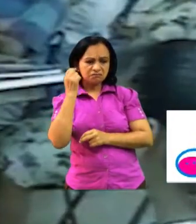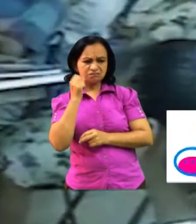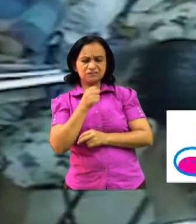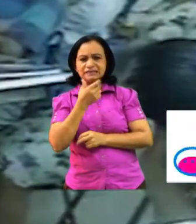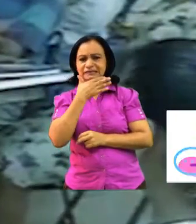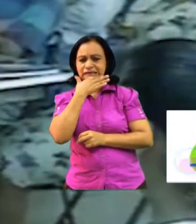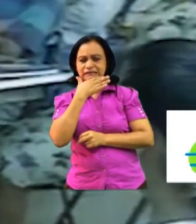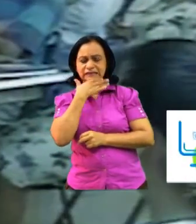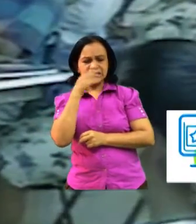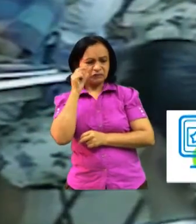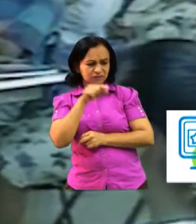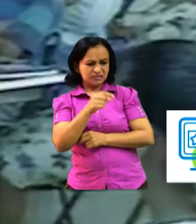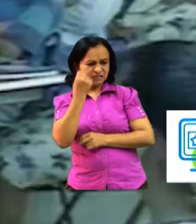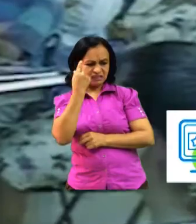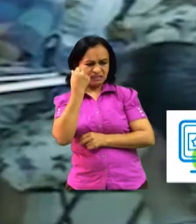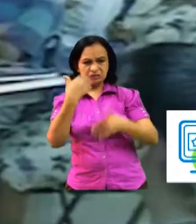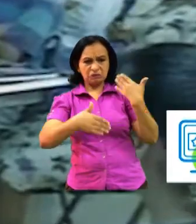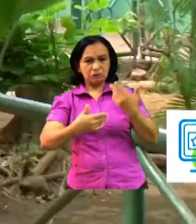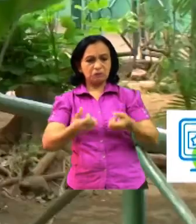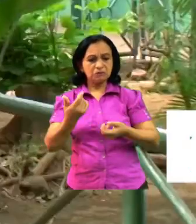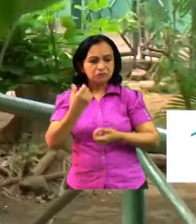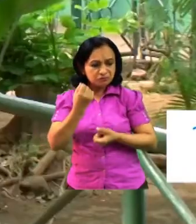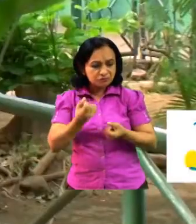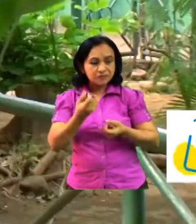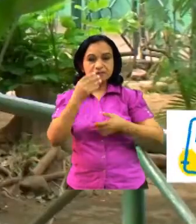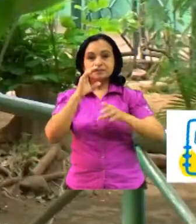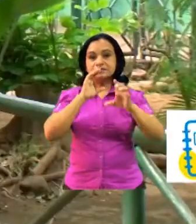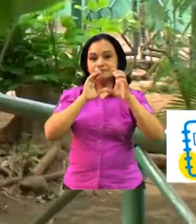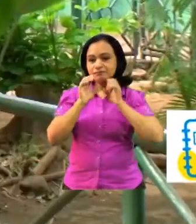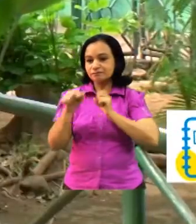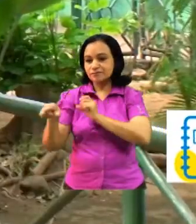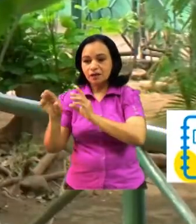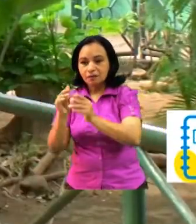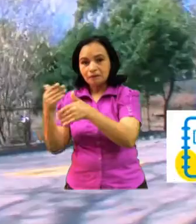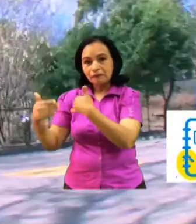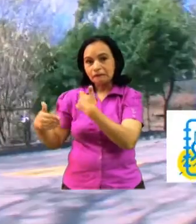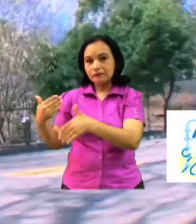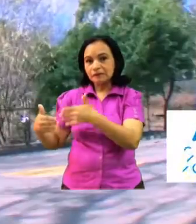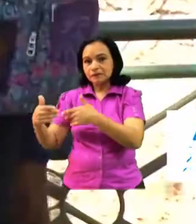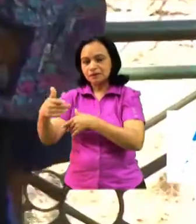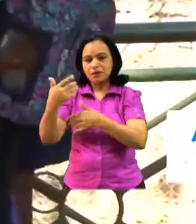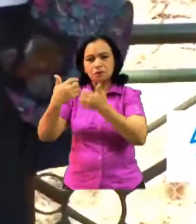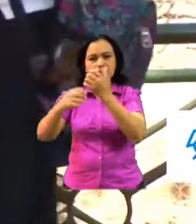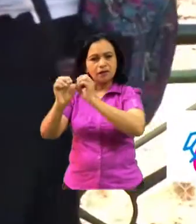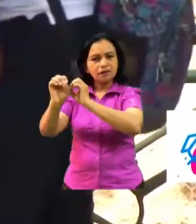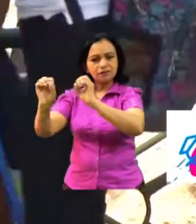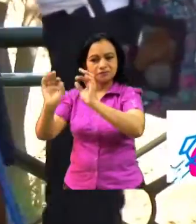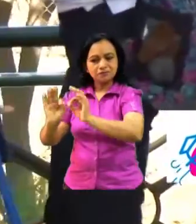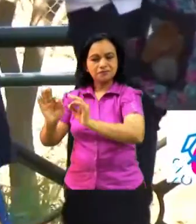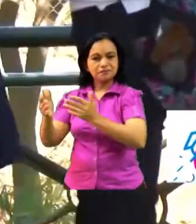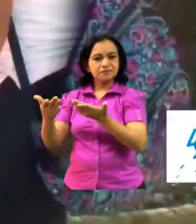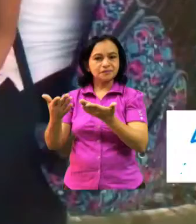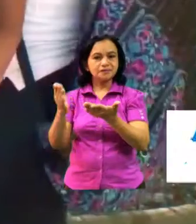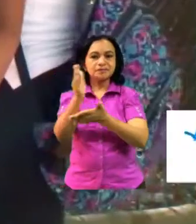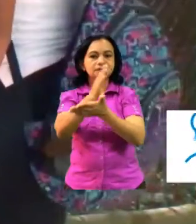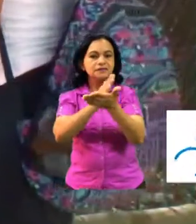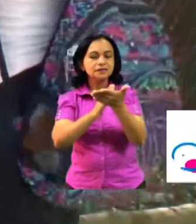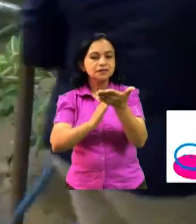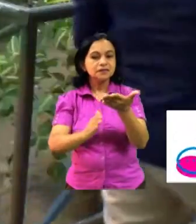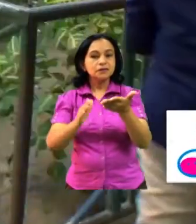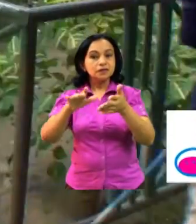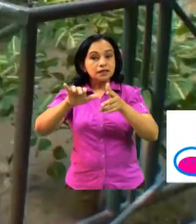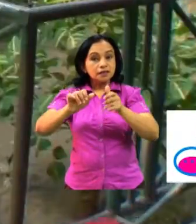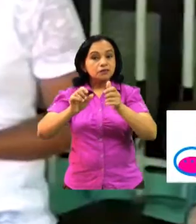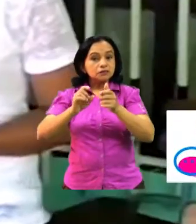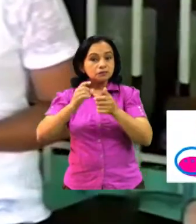resultaba difícil entender a sus alumnos. Estos se comunicaban entre sí sin ningún problema. En unas pocas décadas había